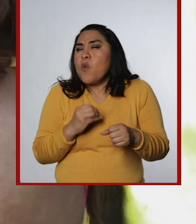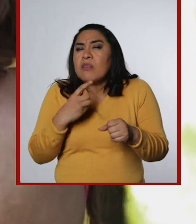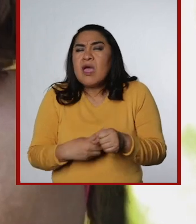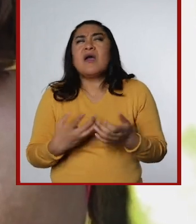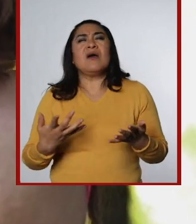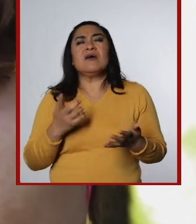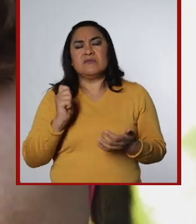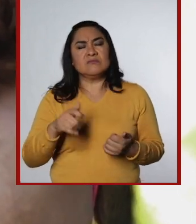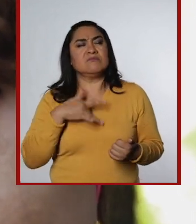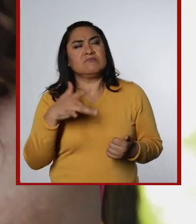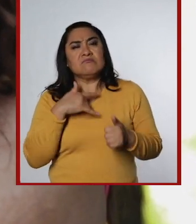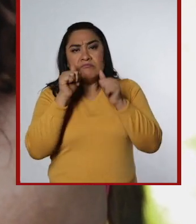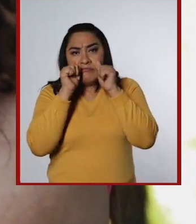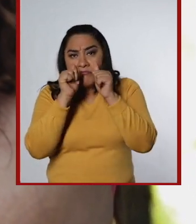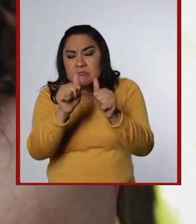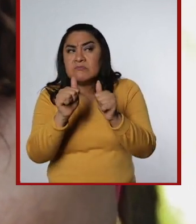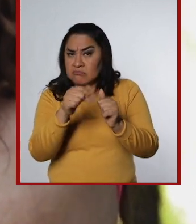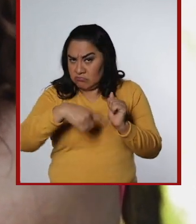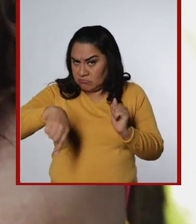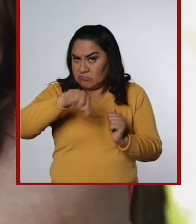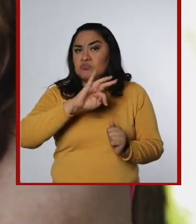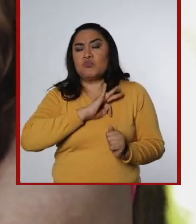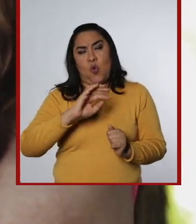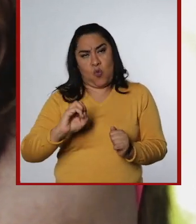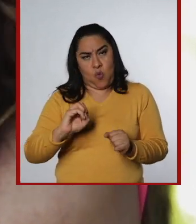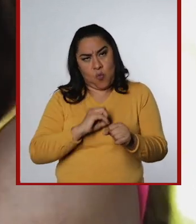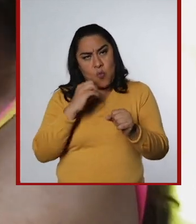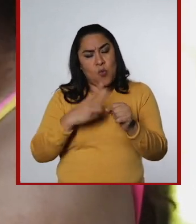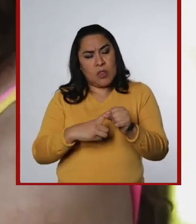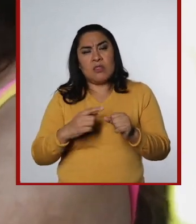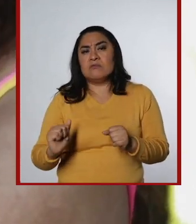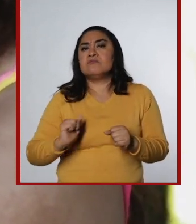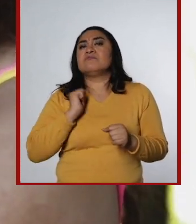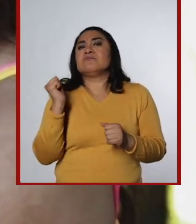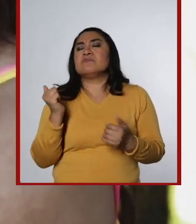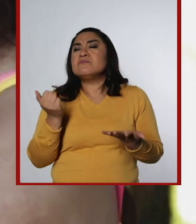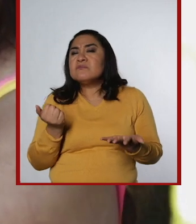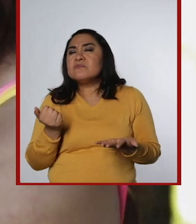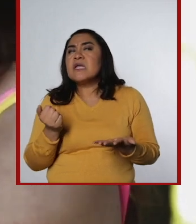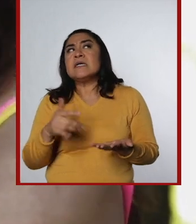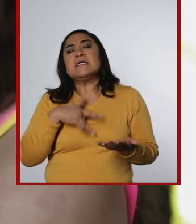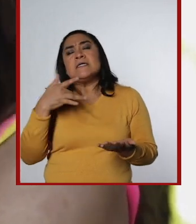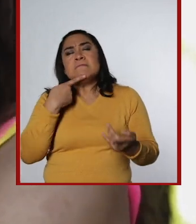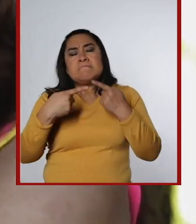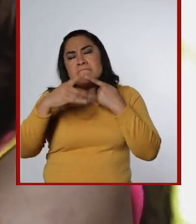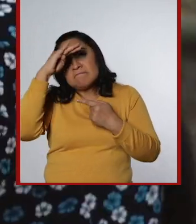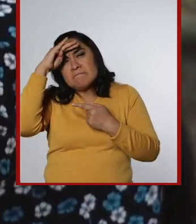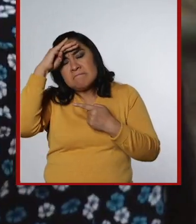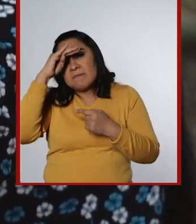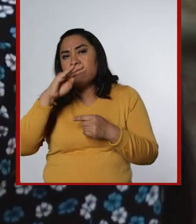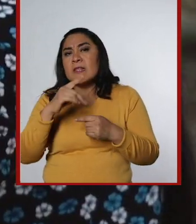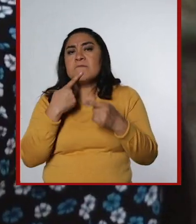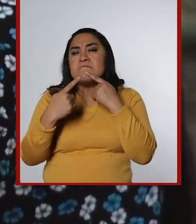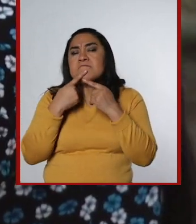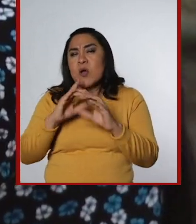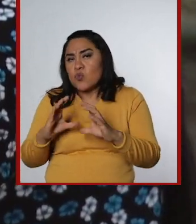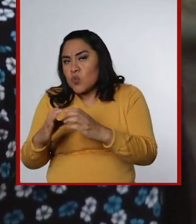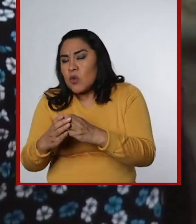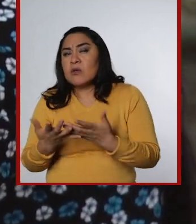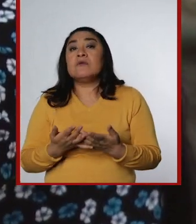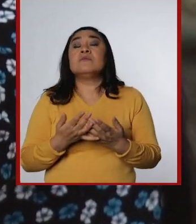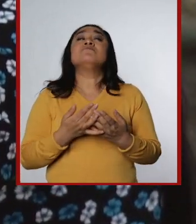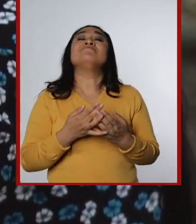la oportunidad también de plantear estrategias comunitarias. La autonomía es bien